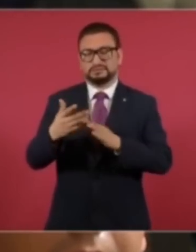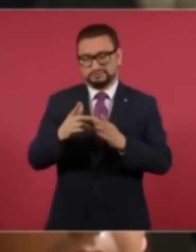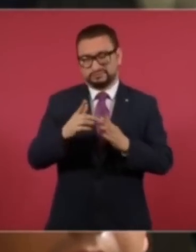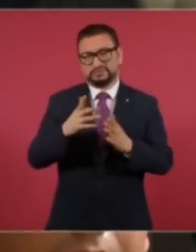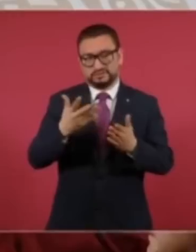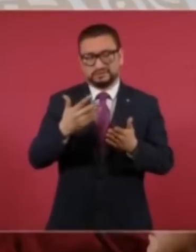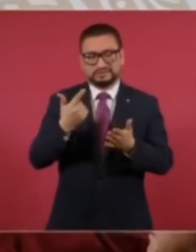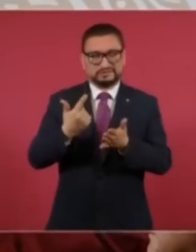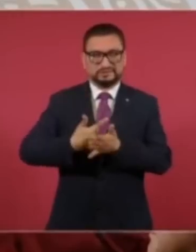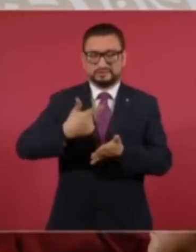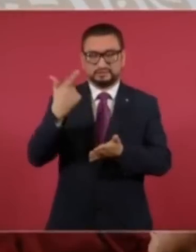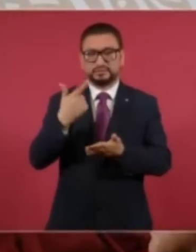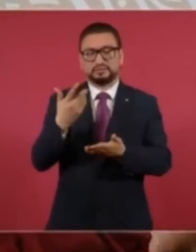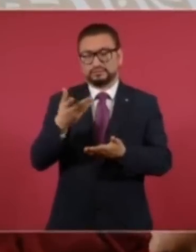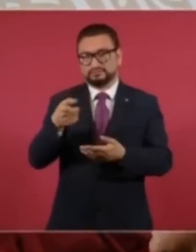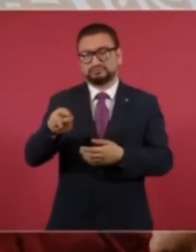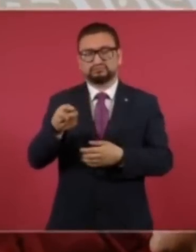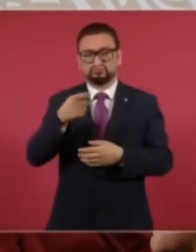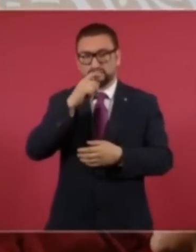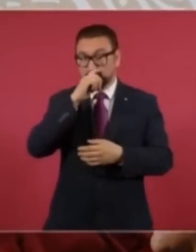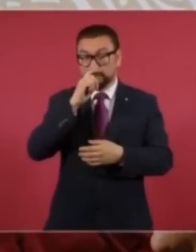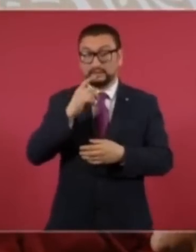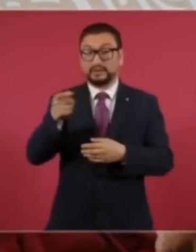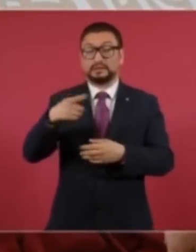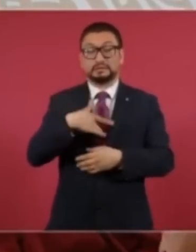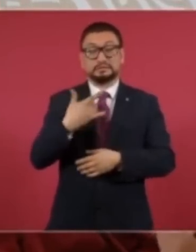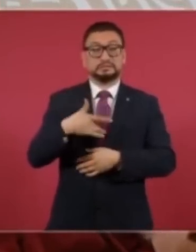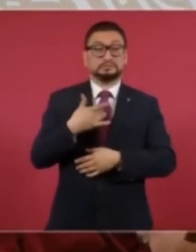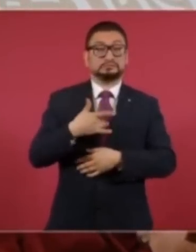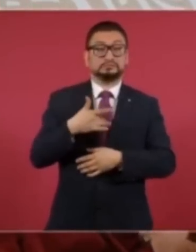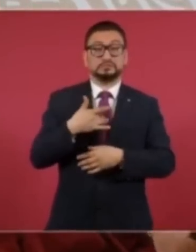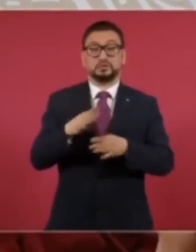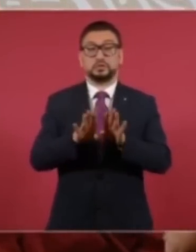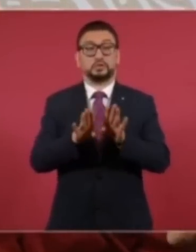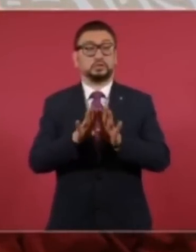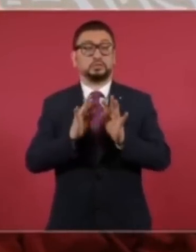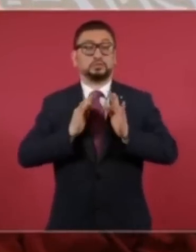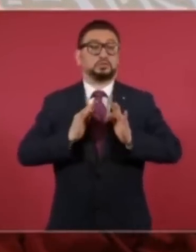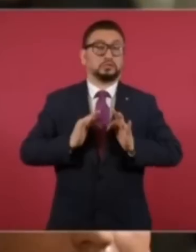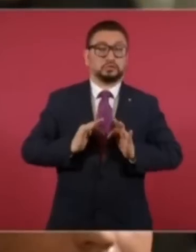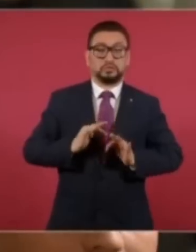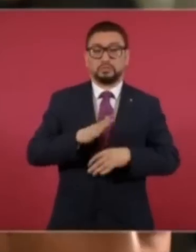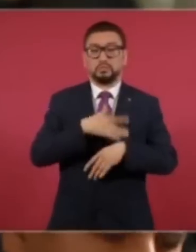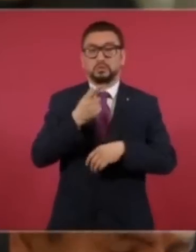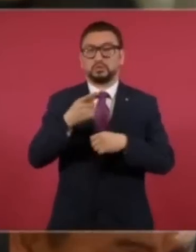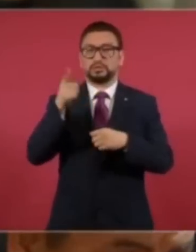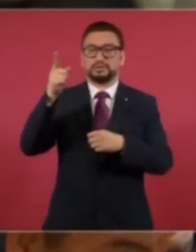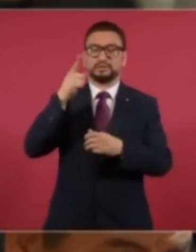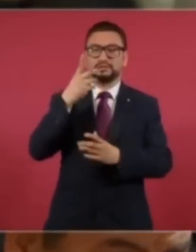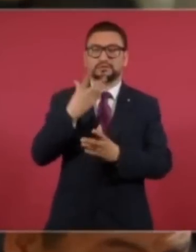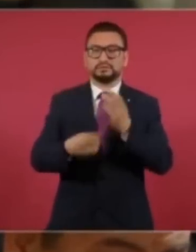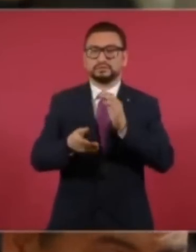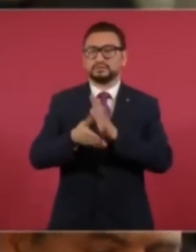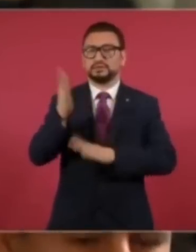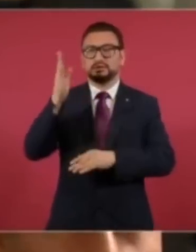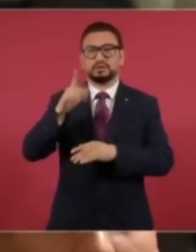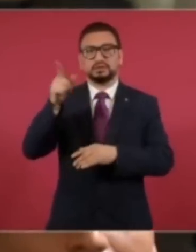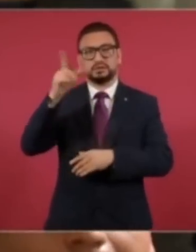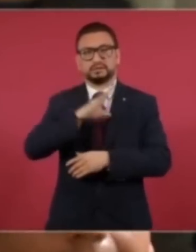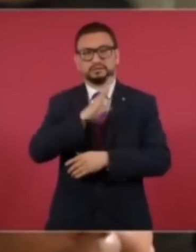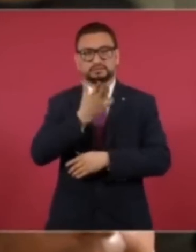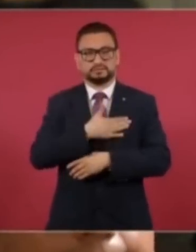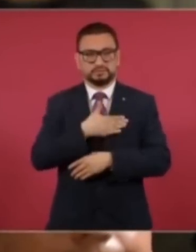que no prescriben. Él parece sentirse en un manto impune desde su refugio en